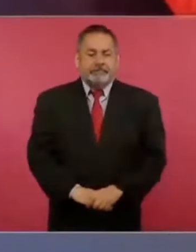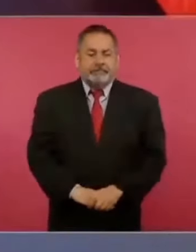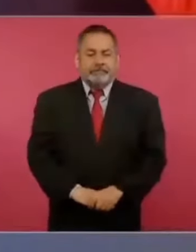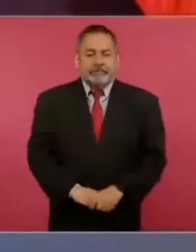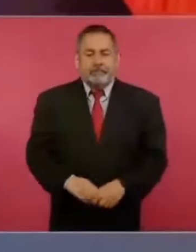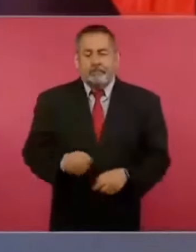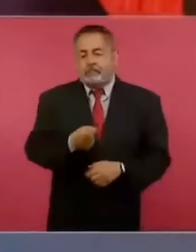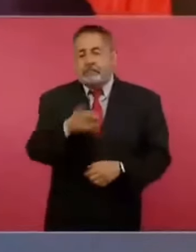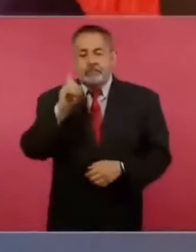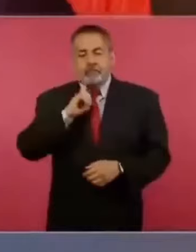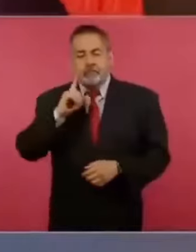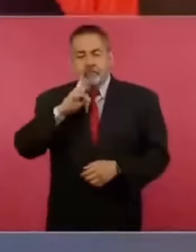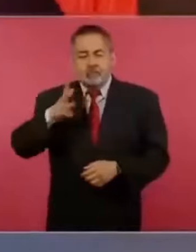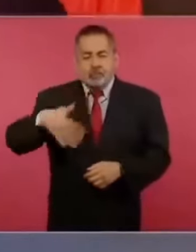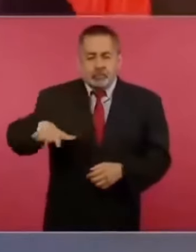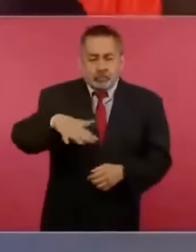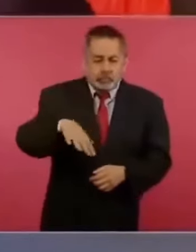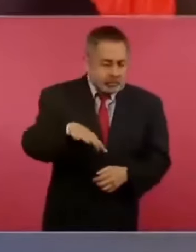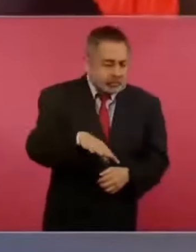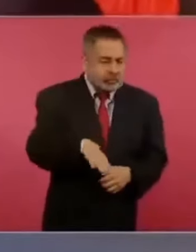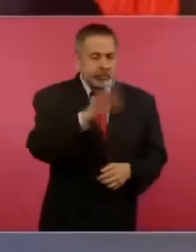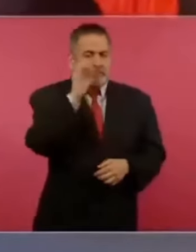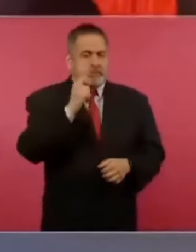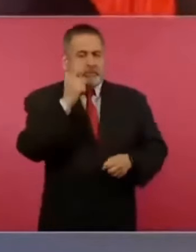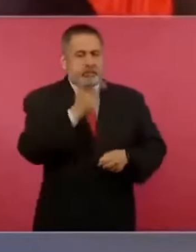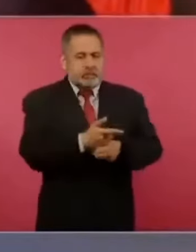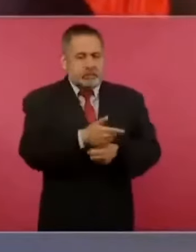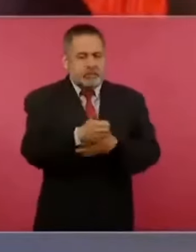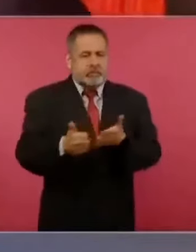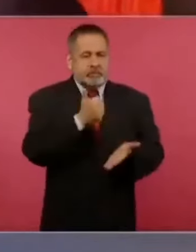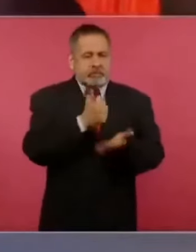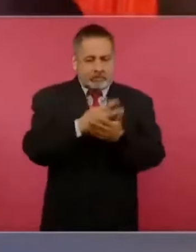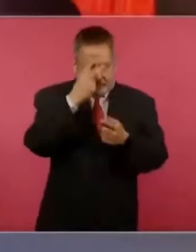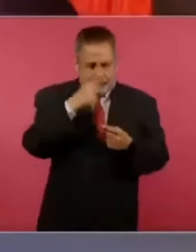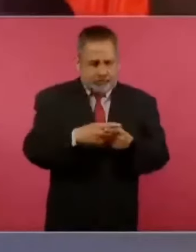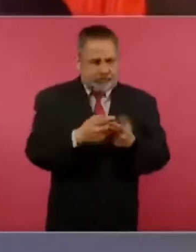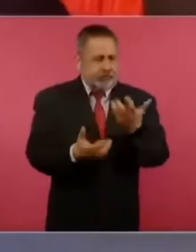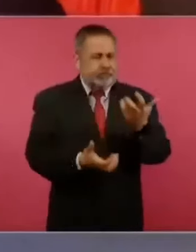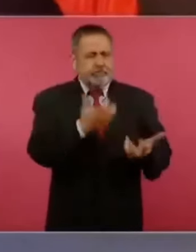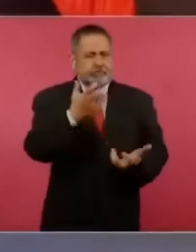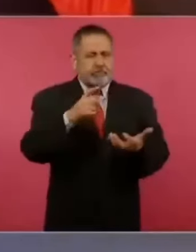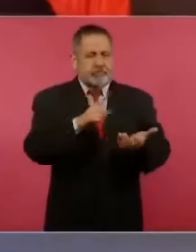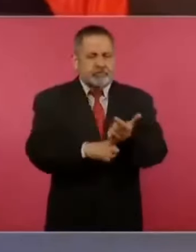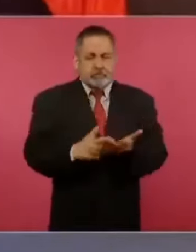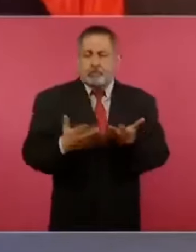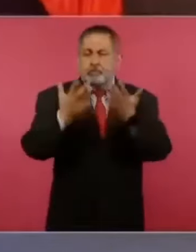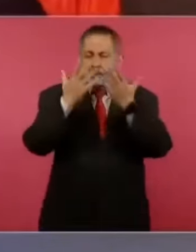Buscadoras hallan en la Ciudad de México crematorio ilegal.